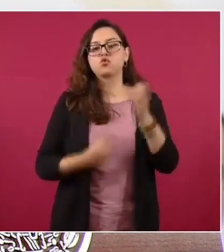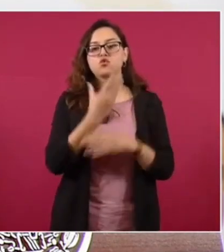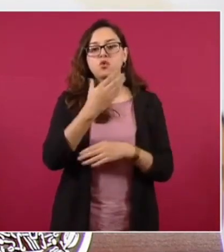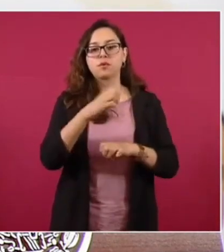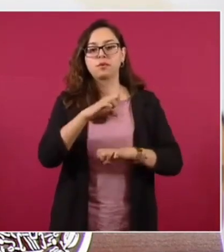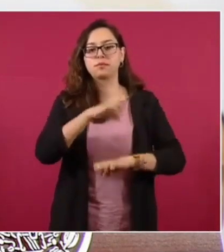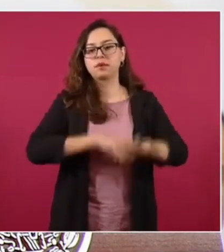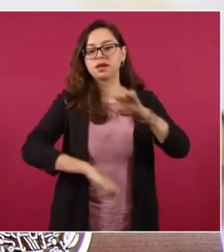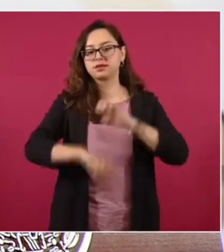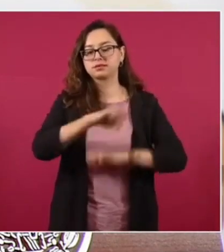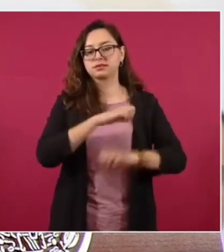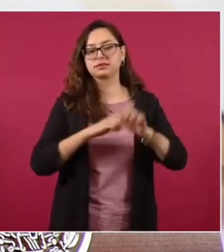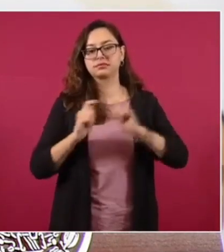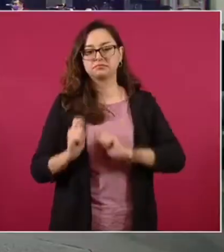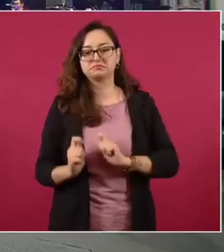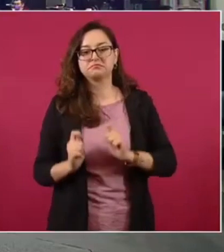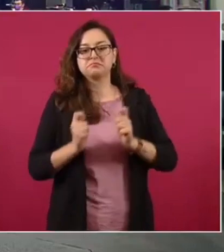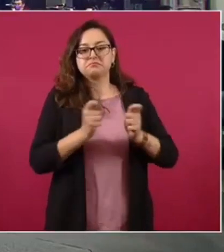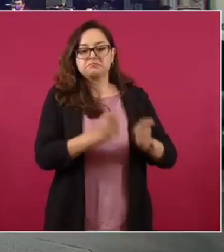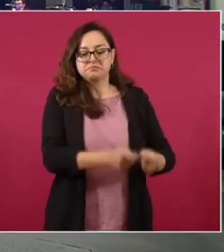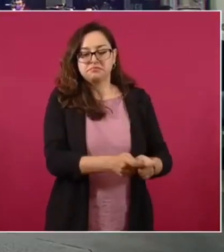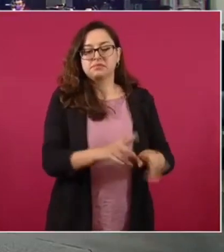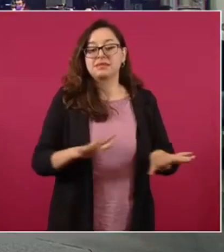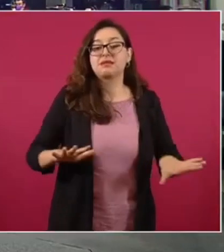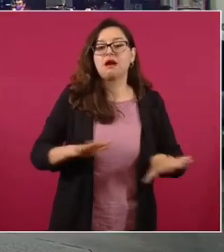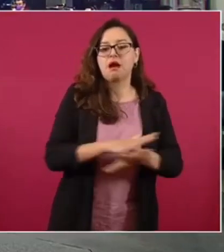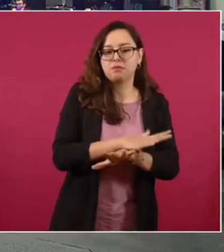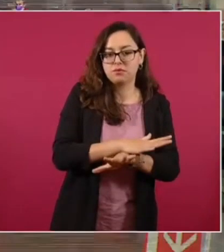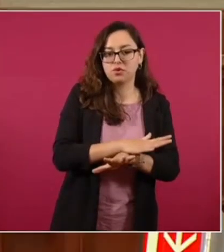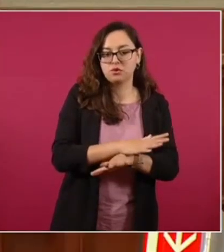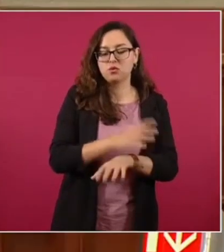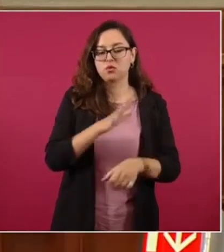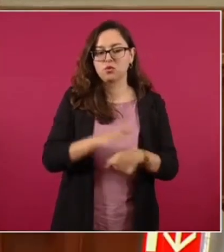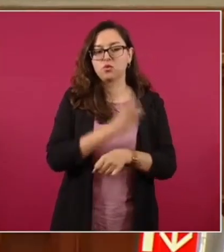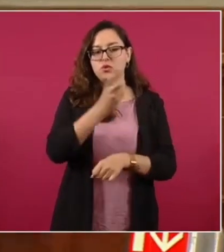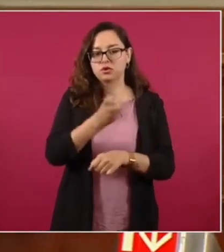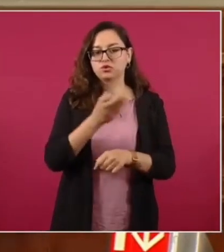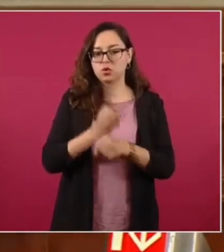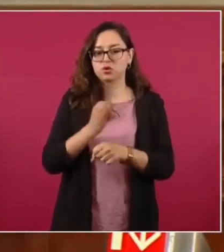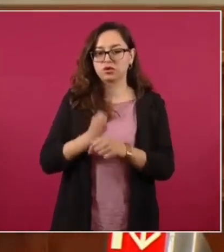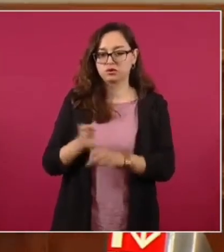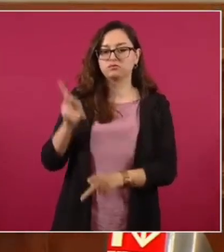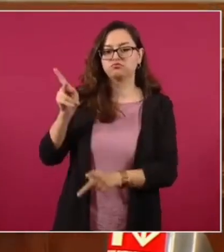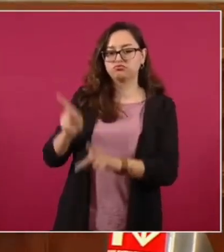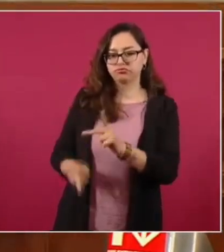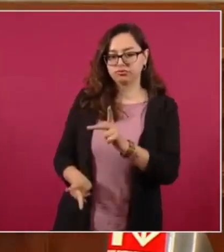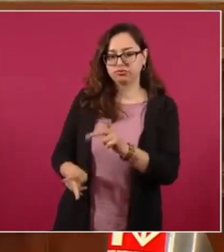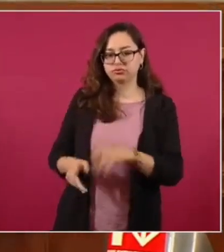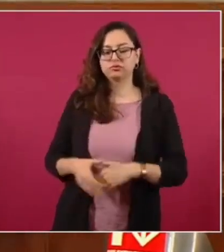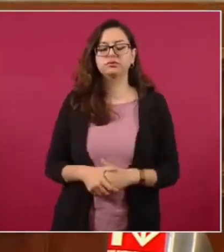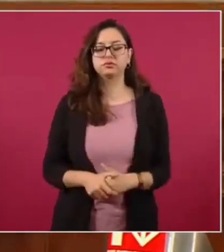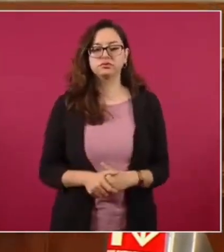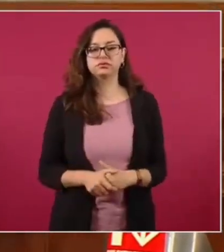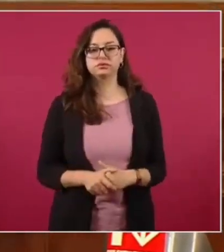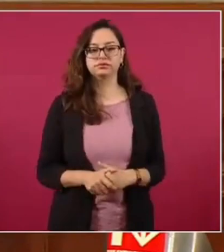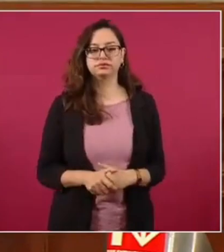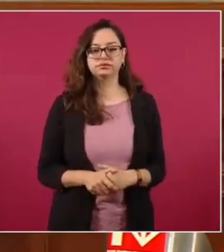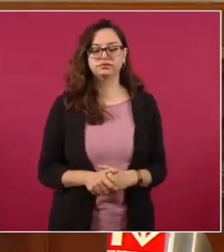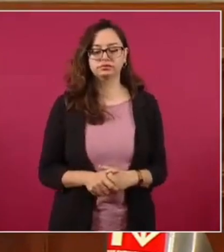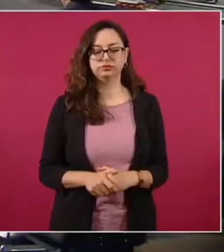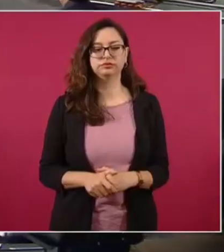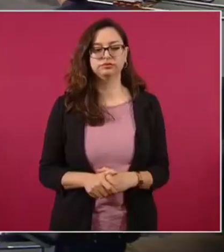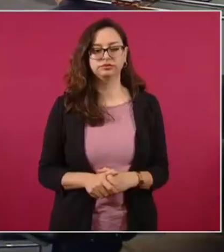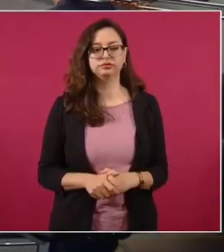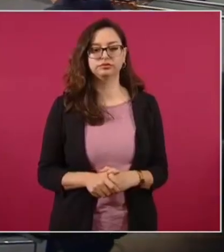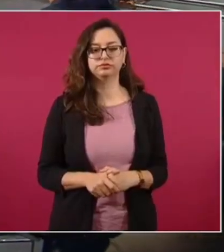de contratista, me imagino. Sí, hicieron el cambio de maquinaria ya inicia la próxima semana, están trasladando la maquinaria nueva. Eso